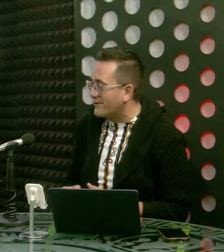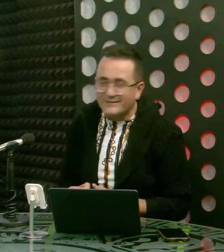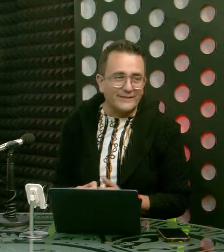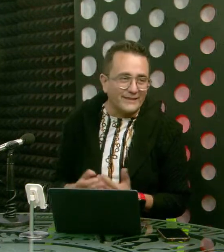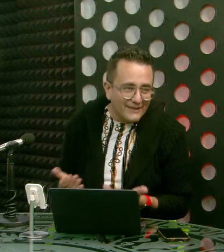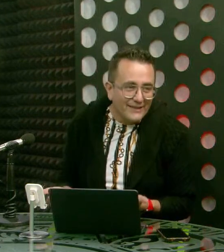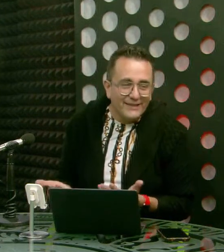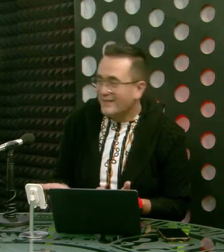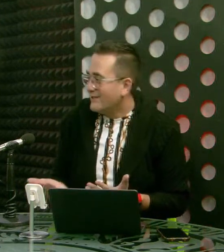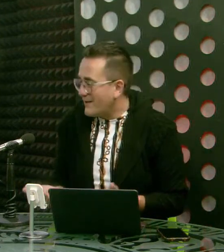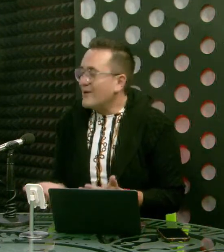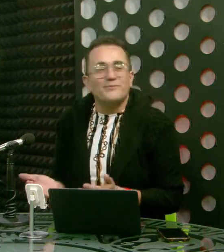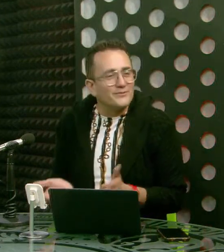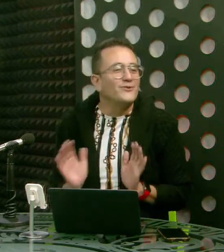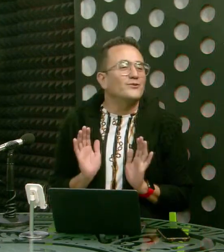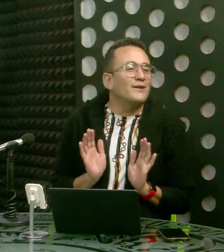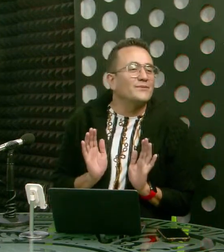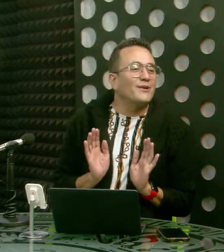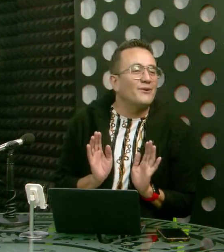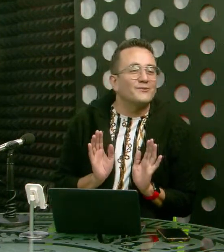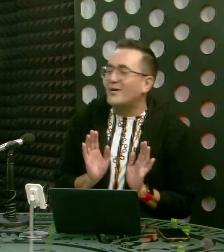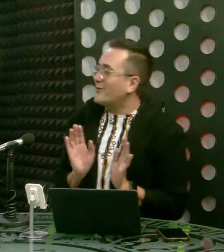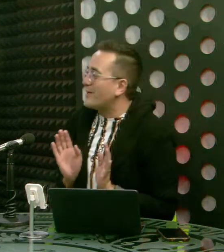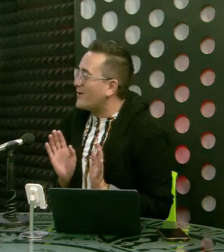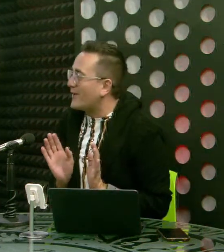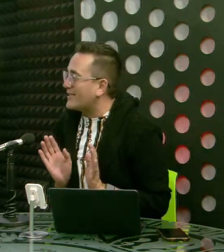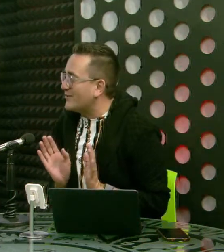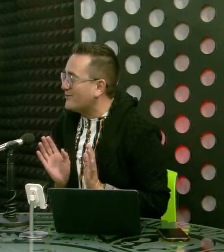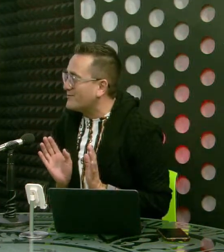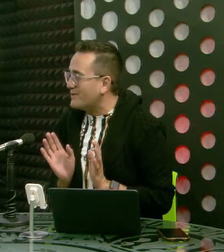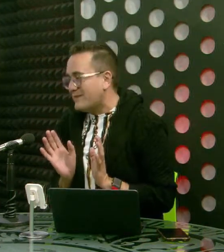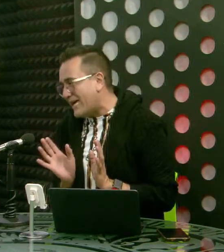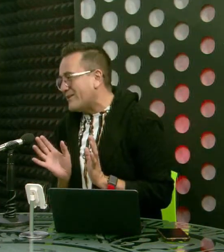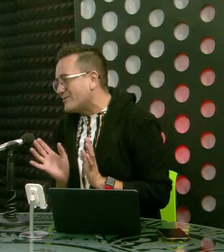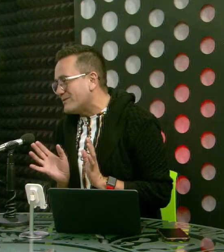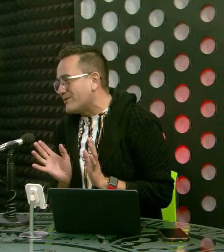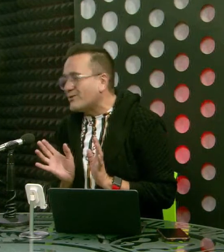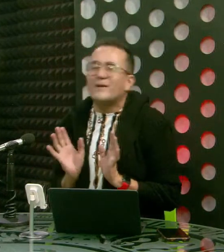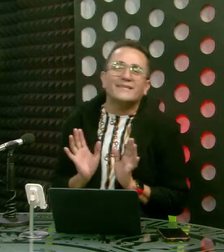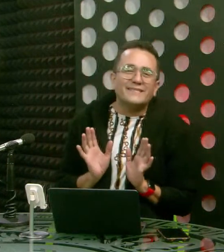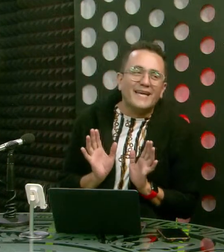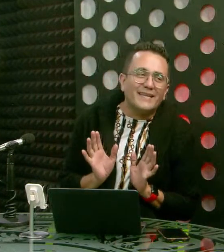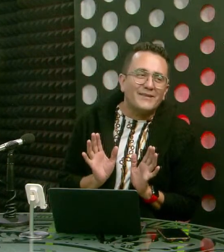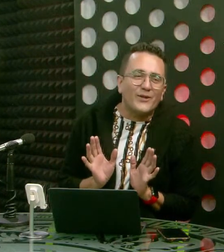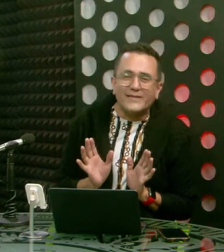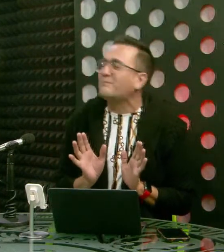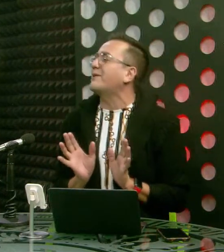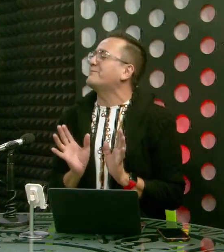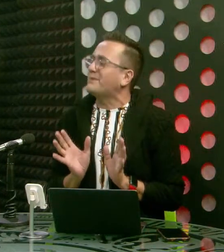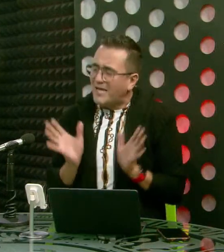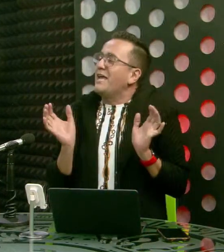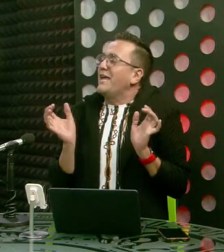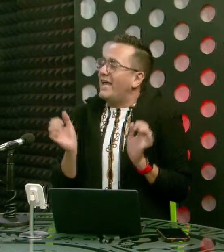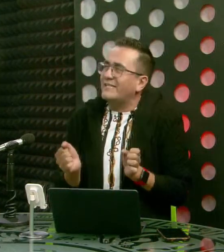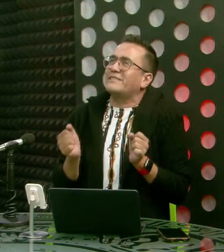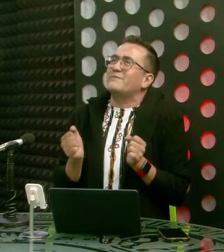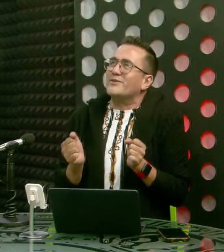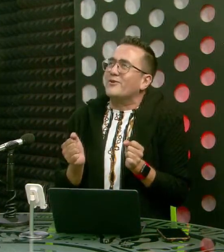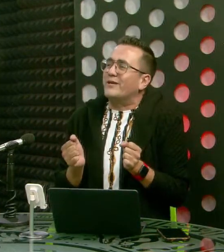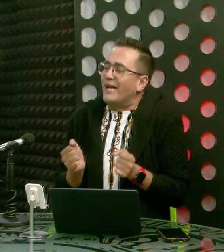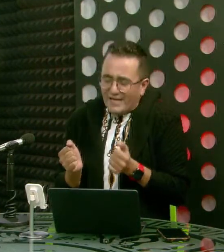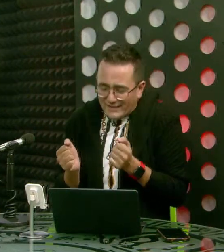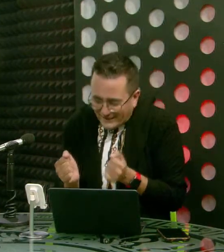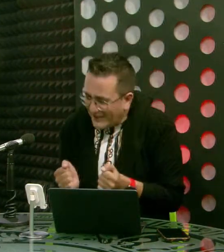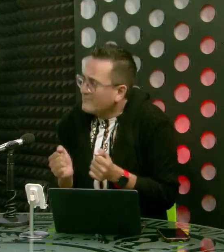marcha, pero pues no estamos de acuerdo en usar cubrebocas, ¿no? Nos van a tachar de idiotas, pero esta